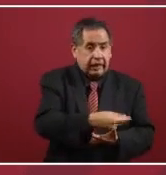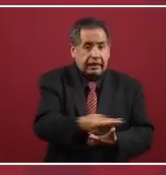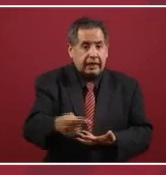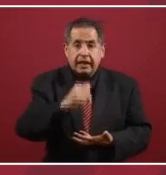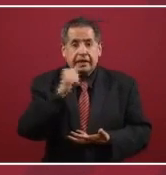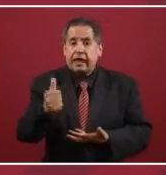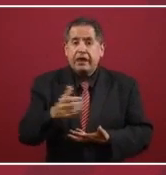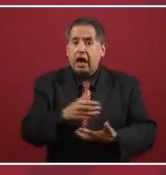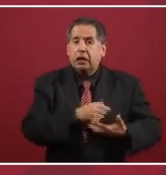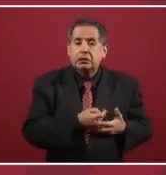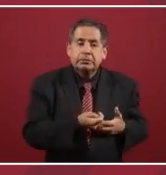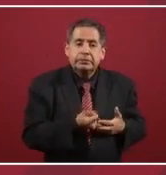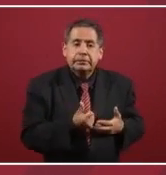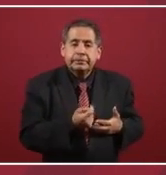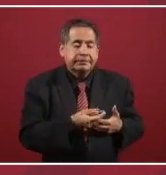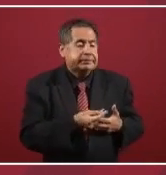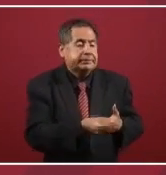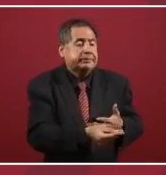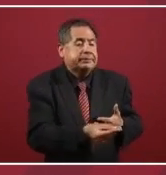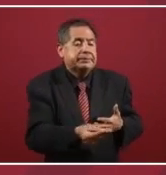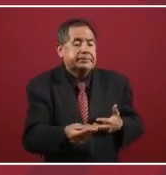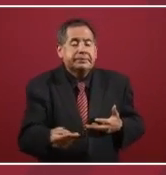En el mejor de los casos,